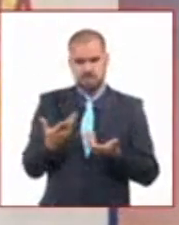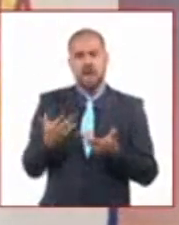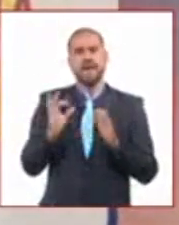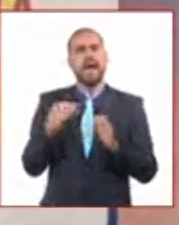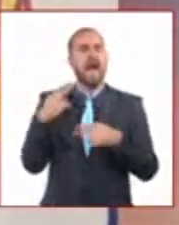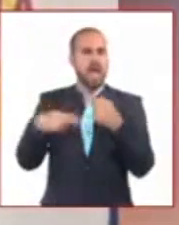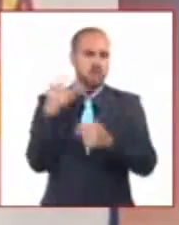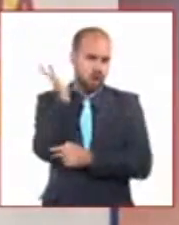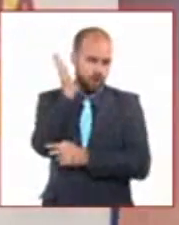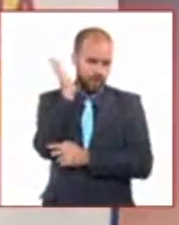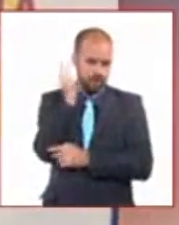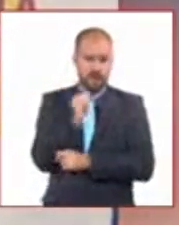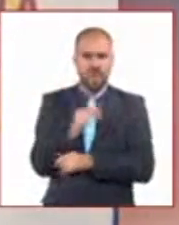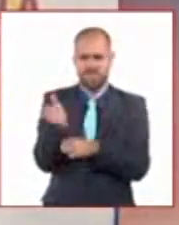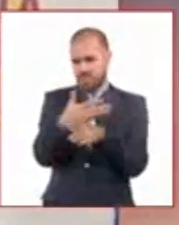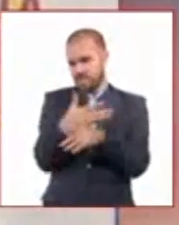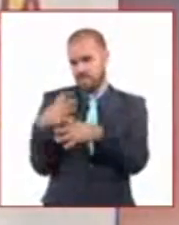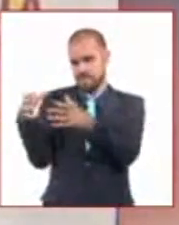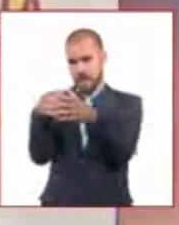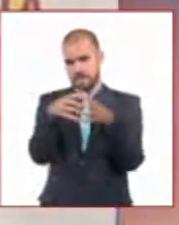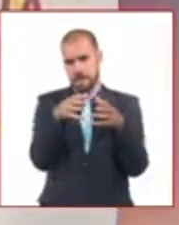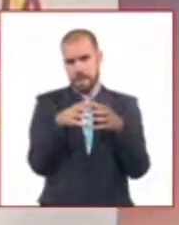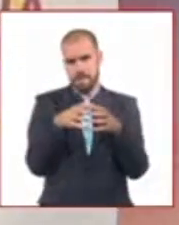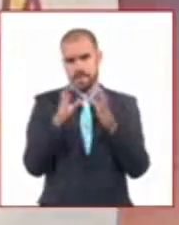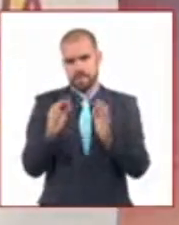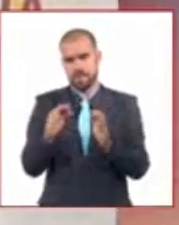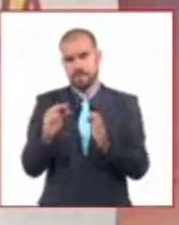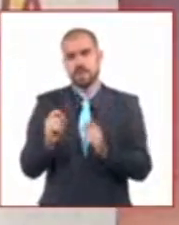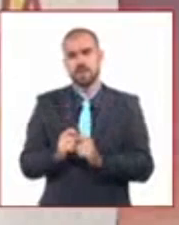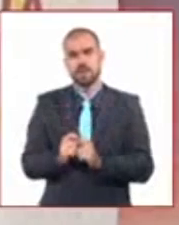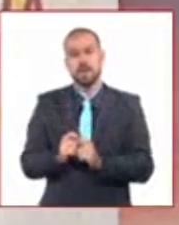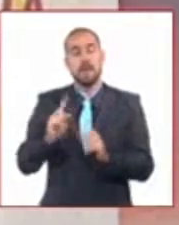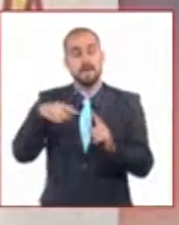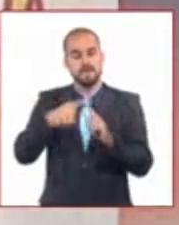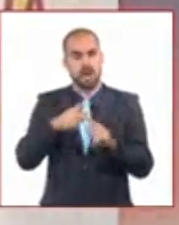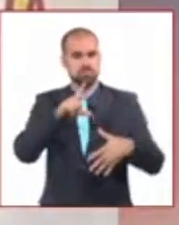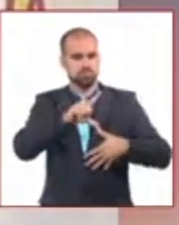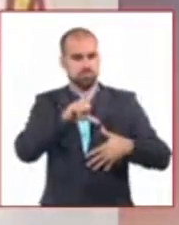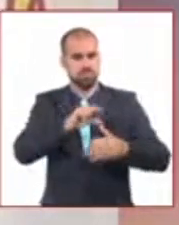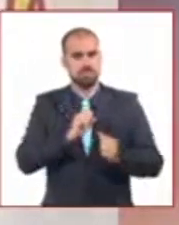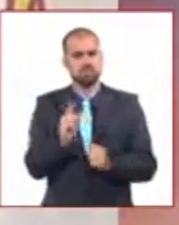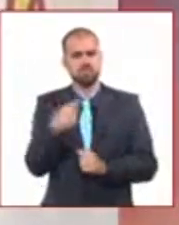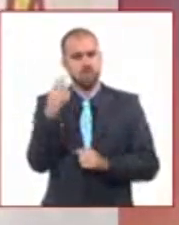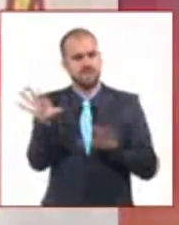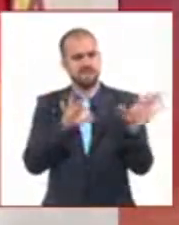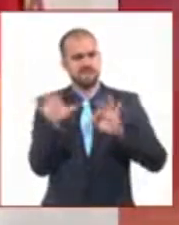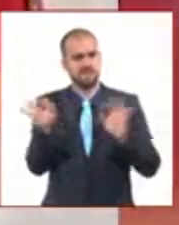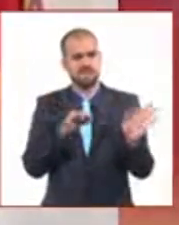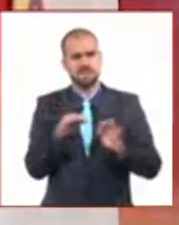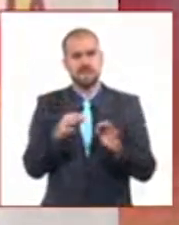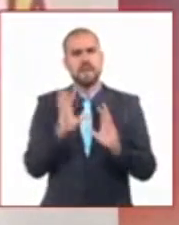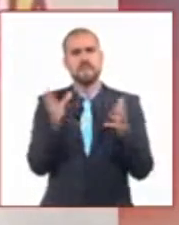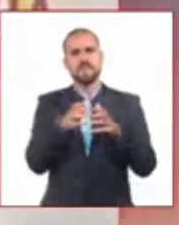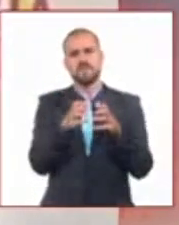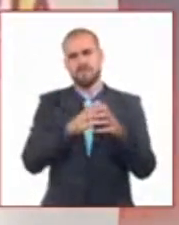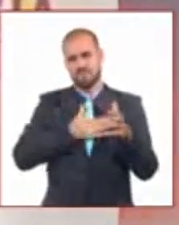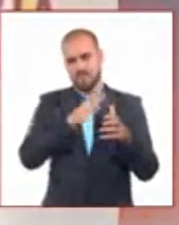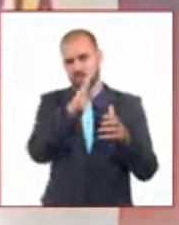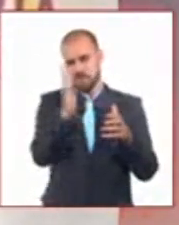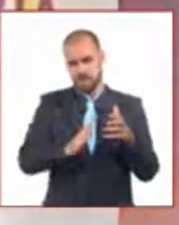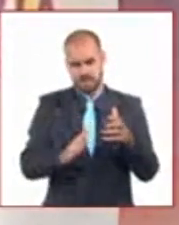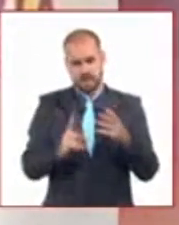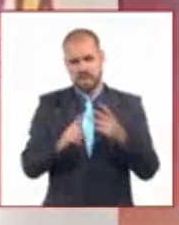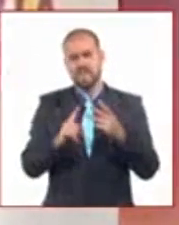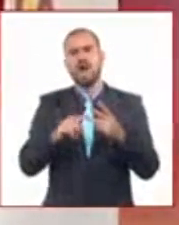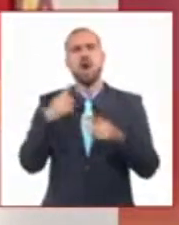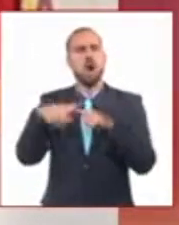organizaciones a lo largo de los eeuu pero también de américa latina tenemos invitados del movimiento sin tierra de copinh de honduras de